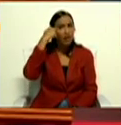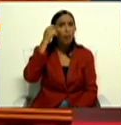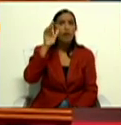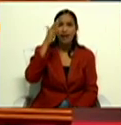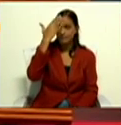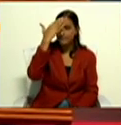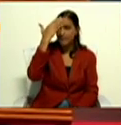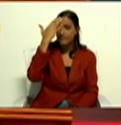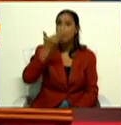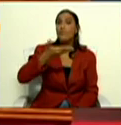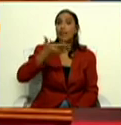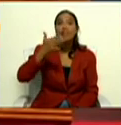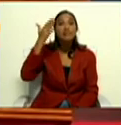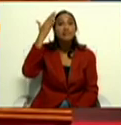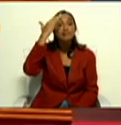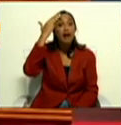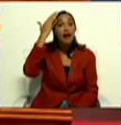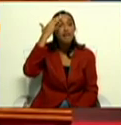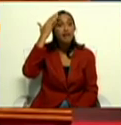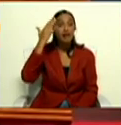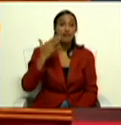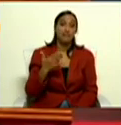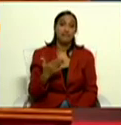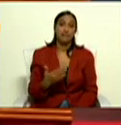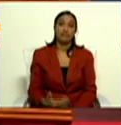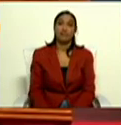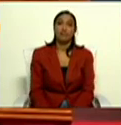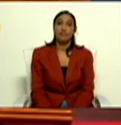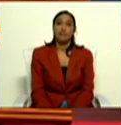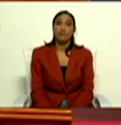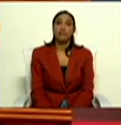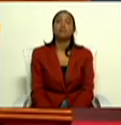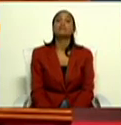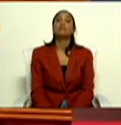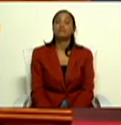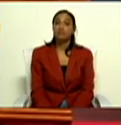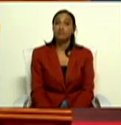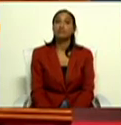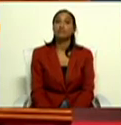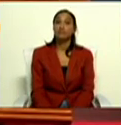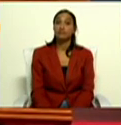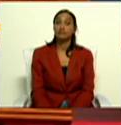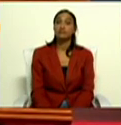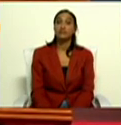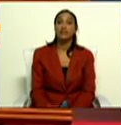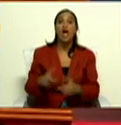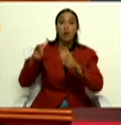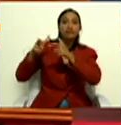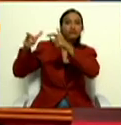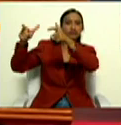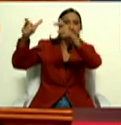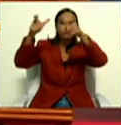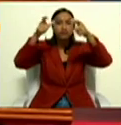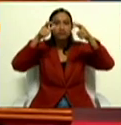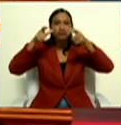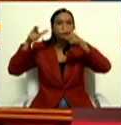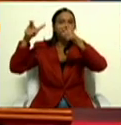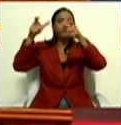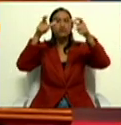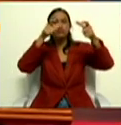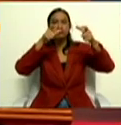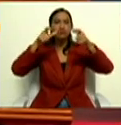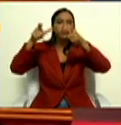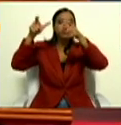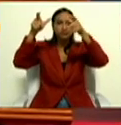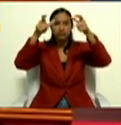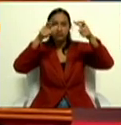es bueno recordar el intento de magnicidio con drones realizado en agosto del año